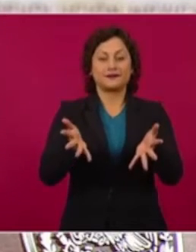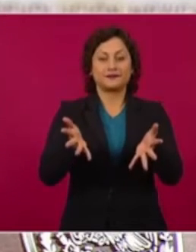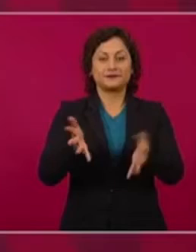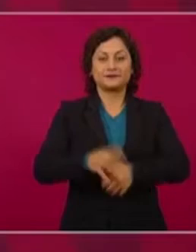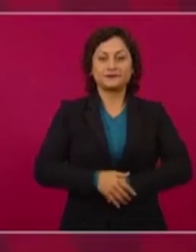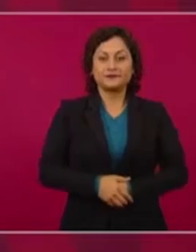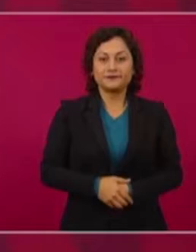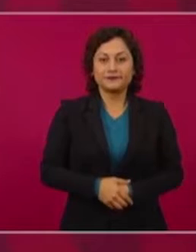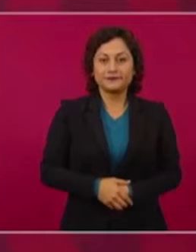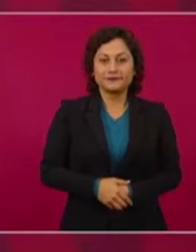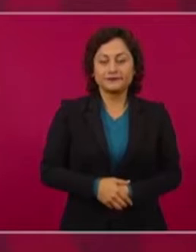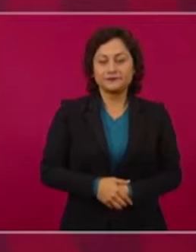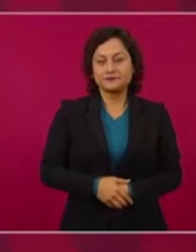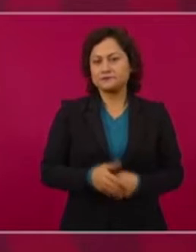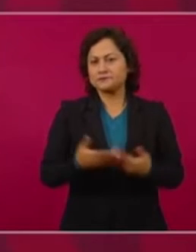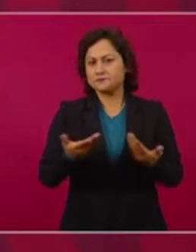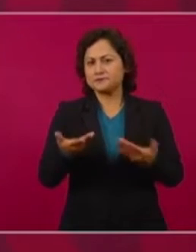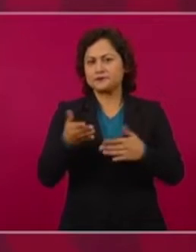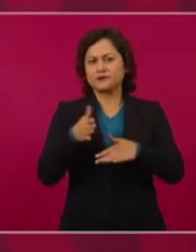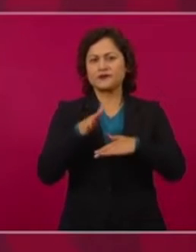lo que correspondía